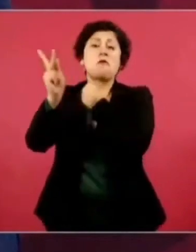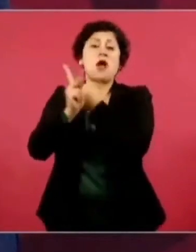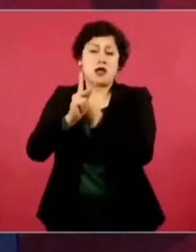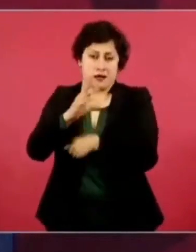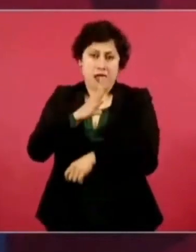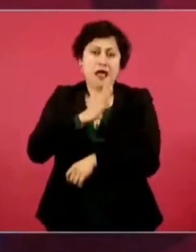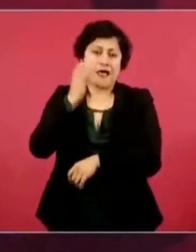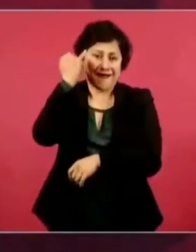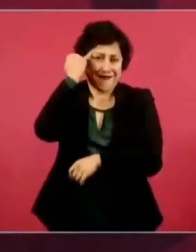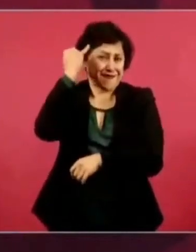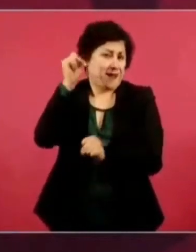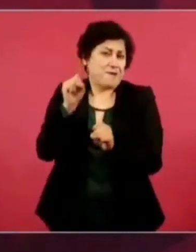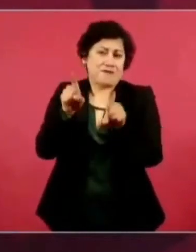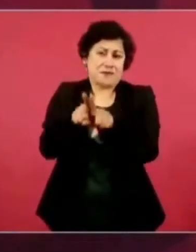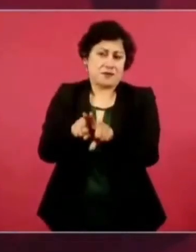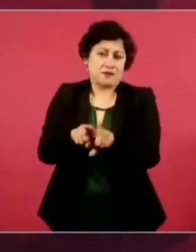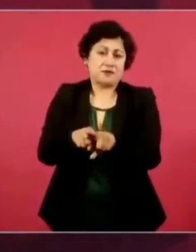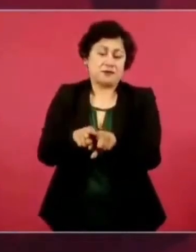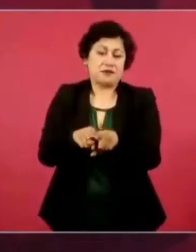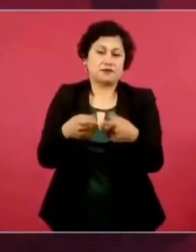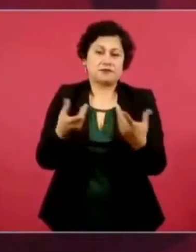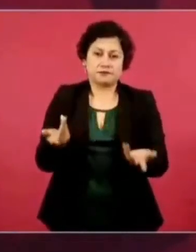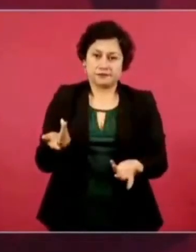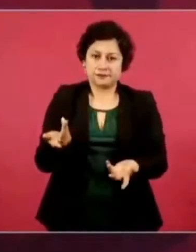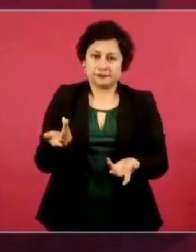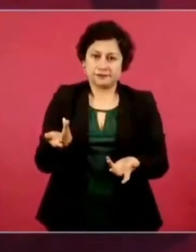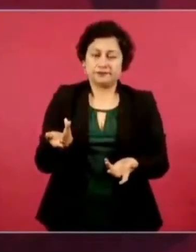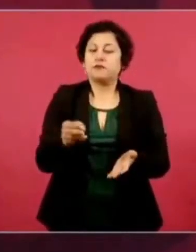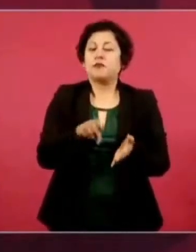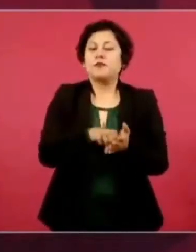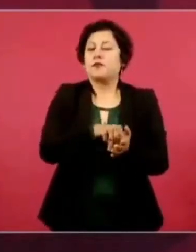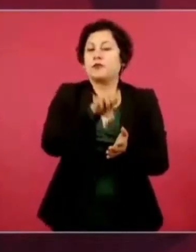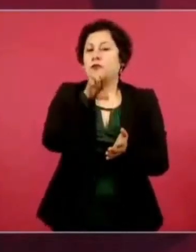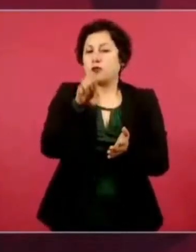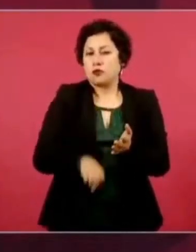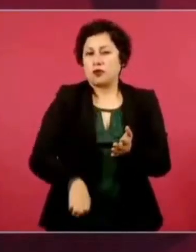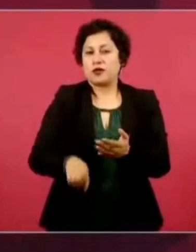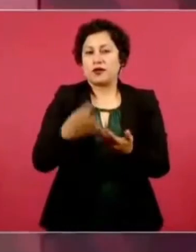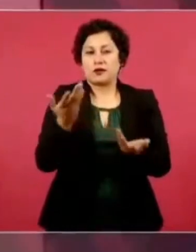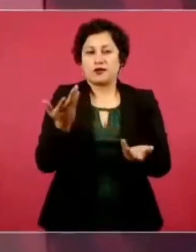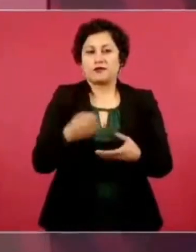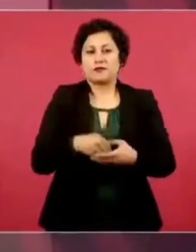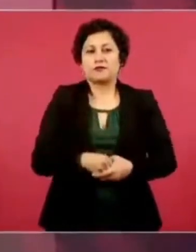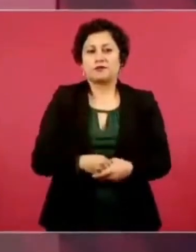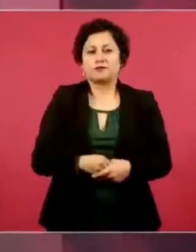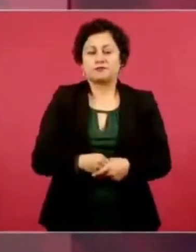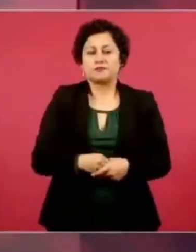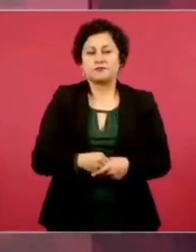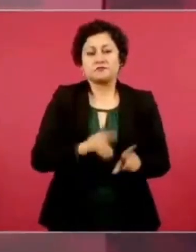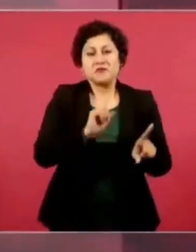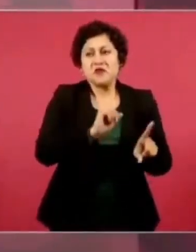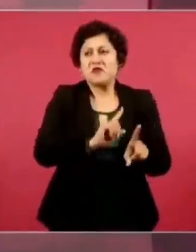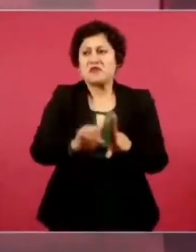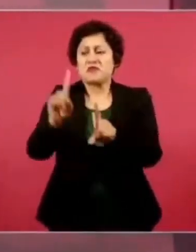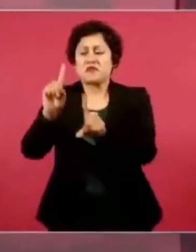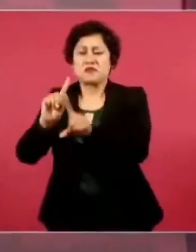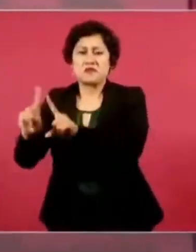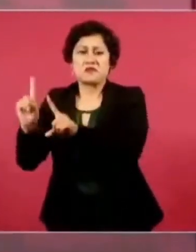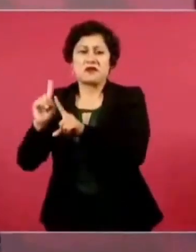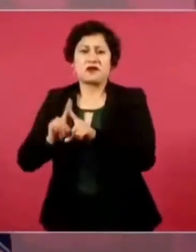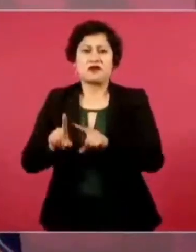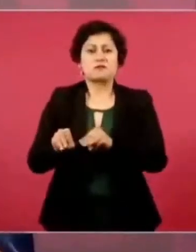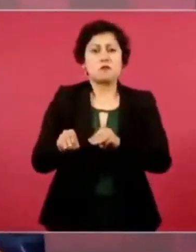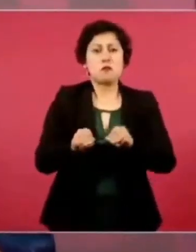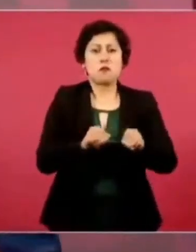al grado de que se crearon todos estos movimientos